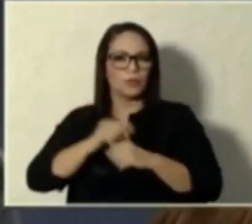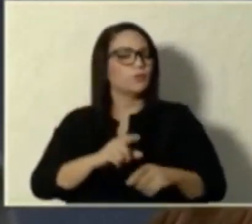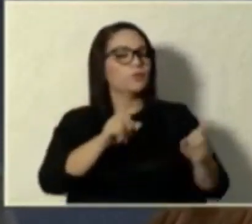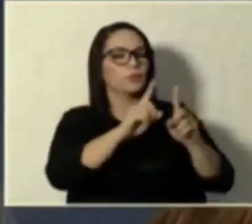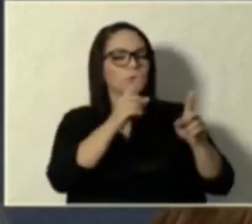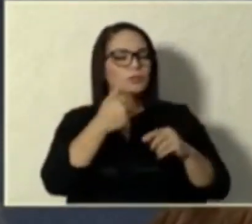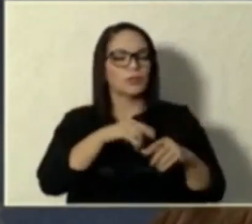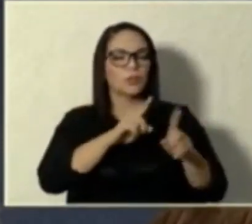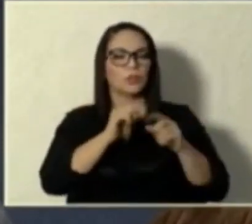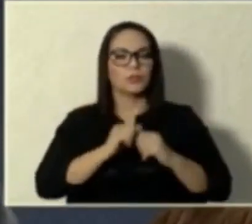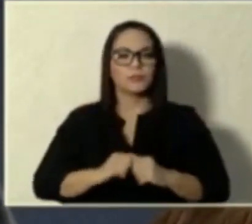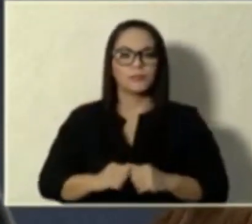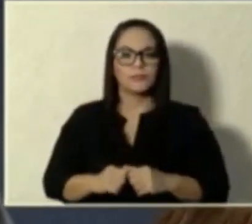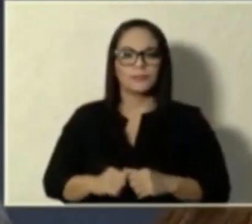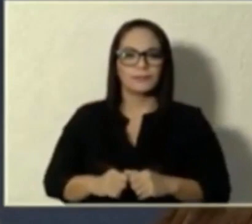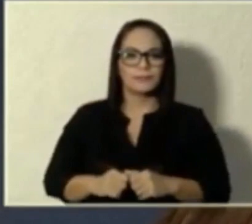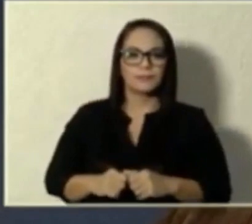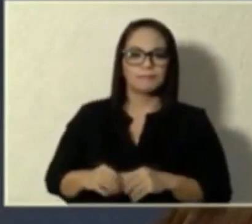señor.